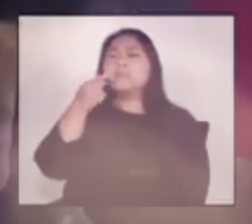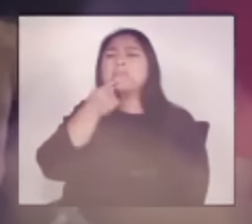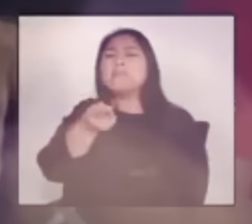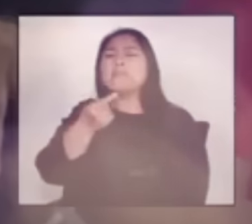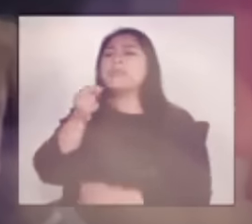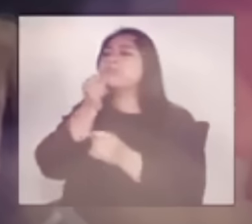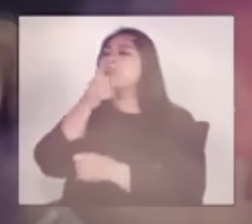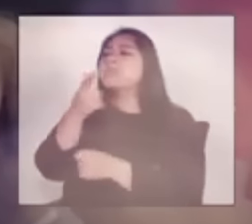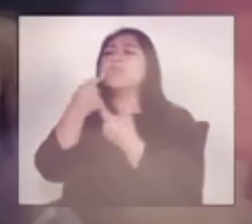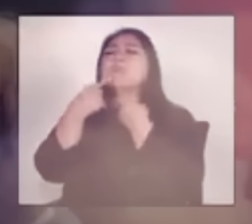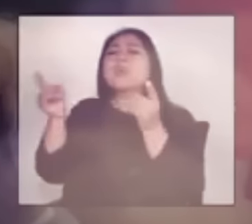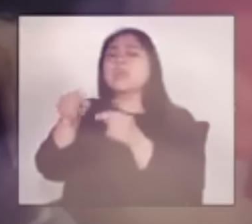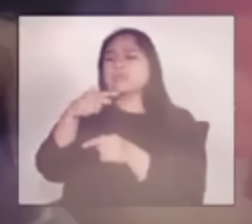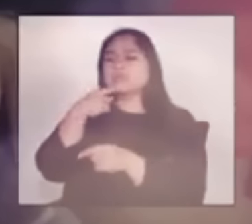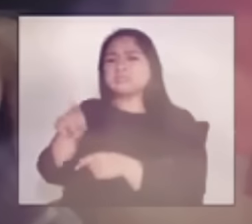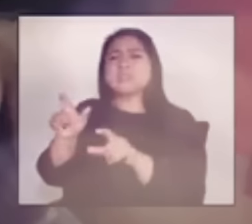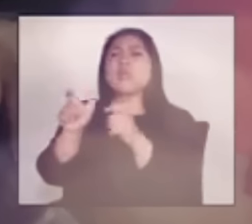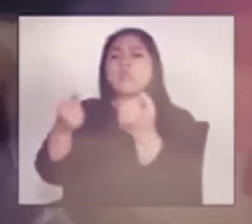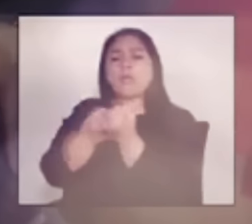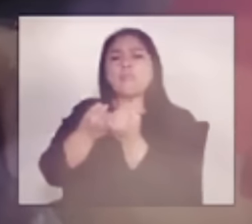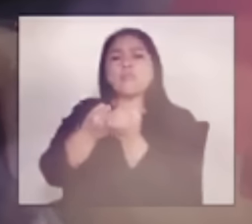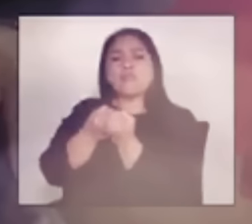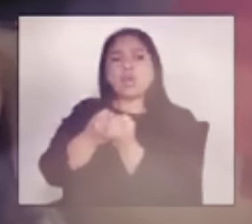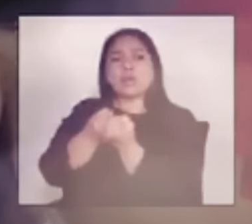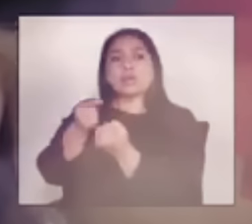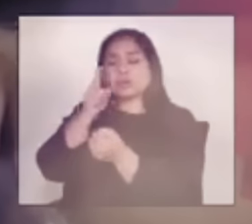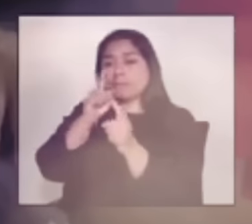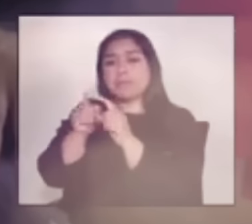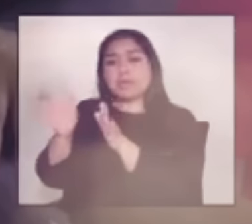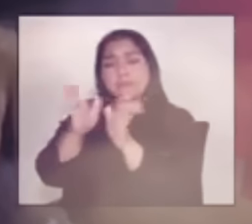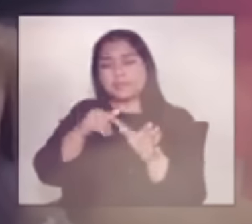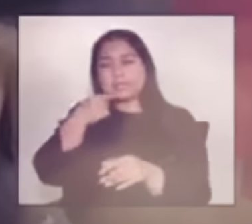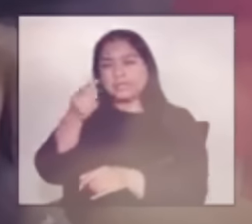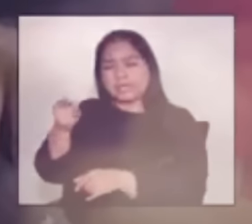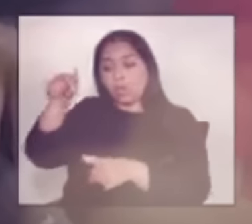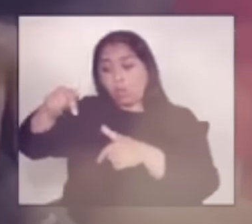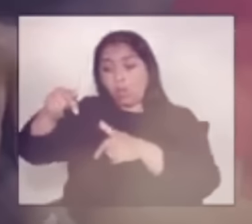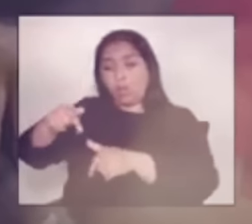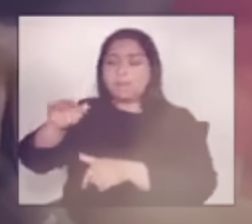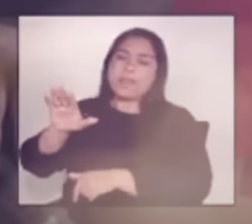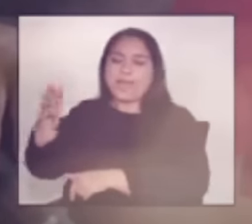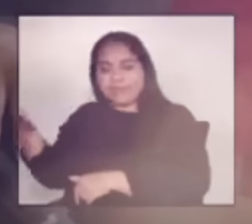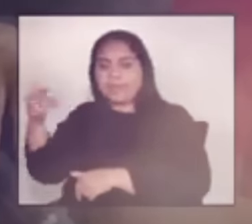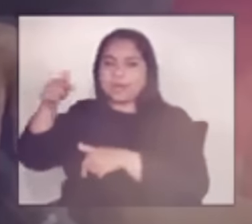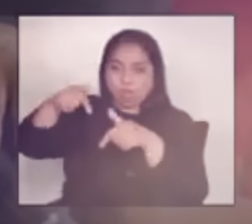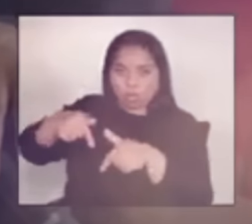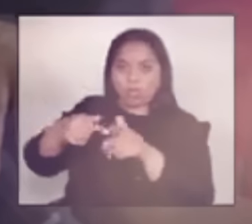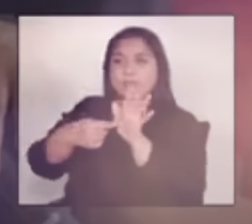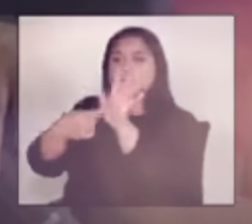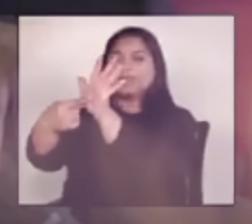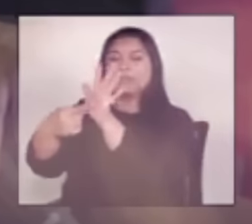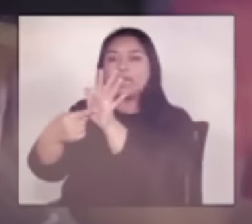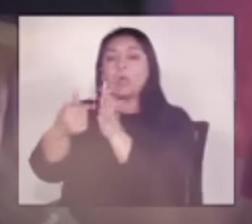que él realizó? ¿De qué manera se le estará apoyando? Además de ello, también tomando en cuenta que ayer y hoy se presentaron